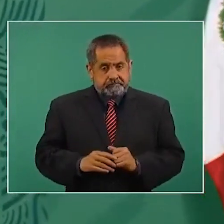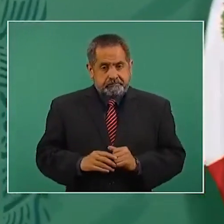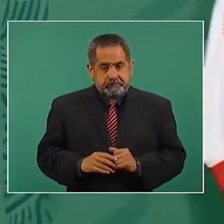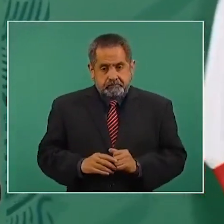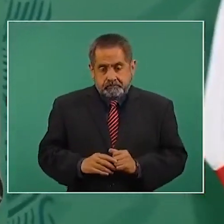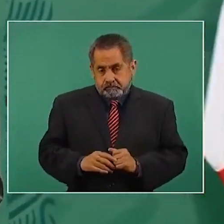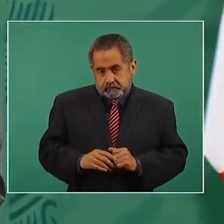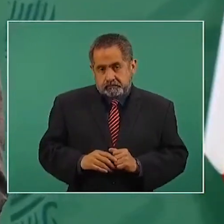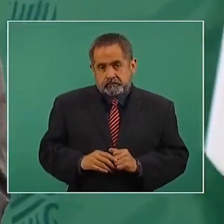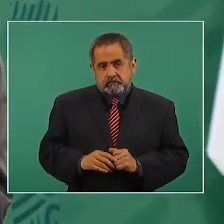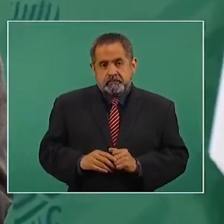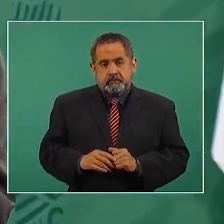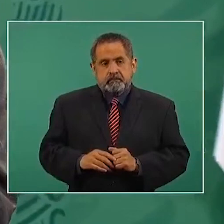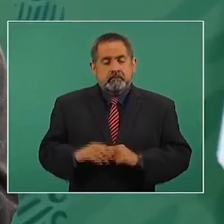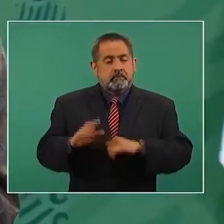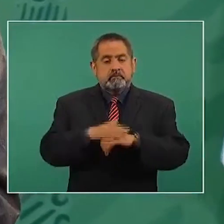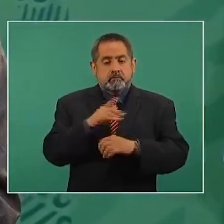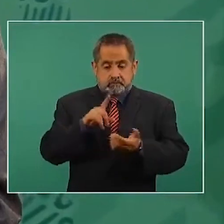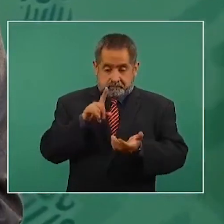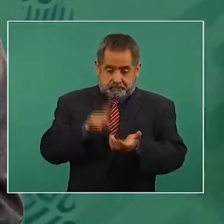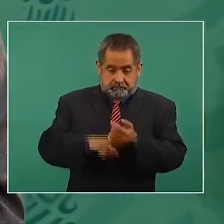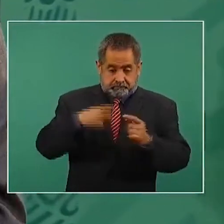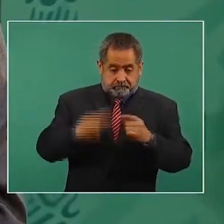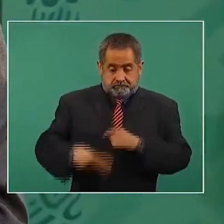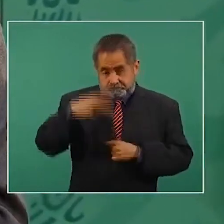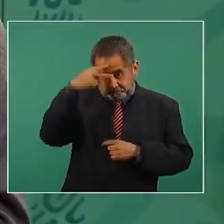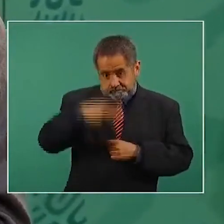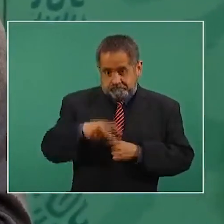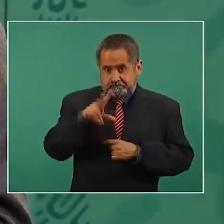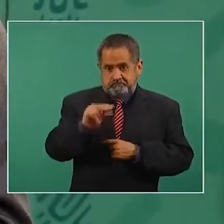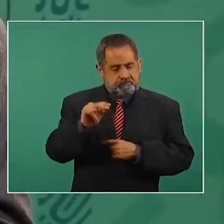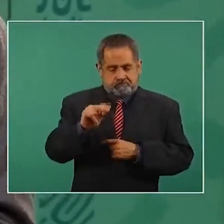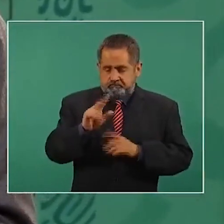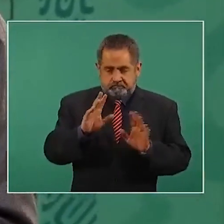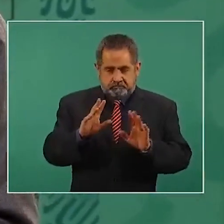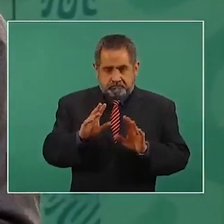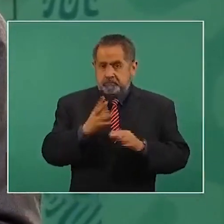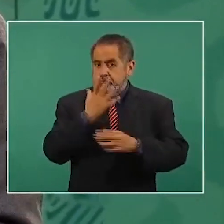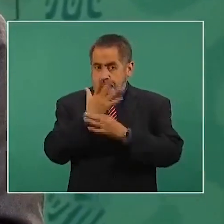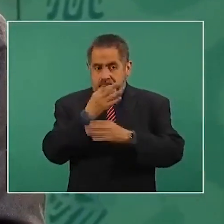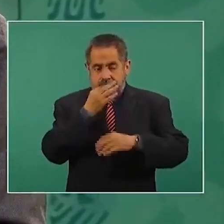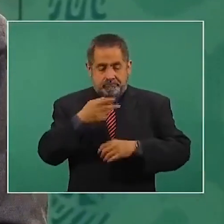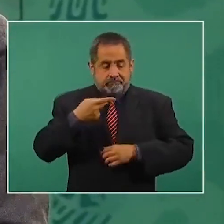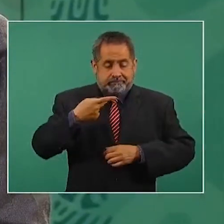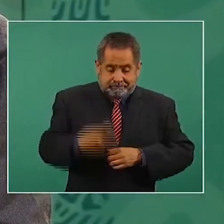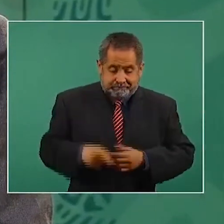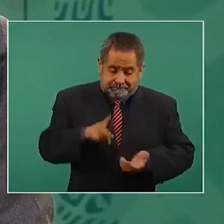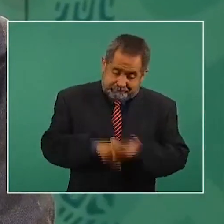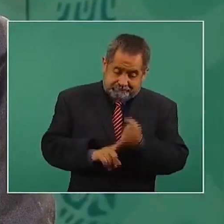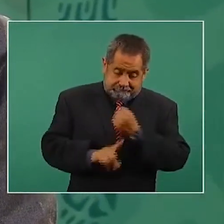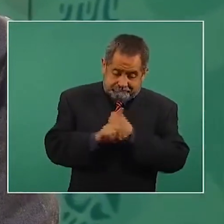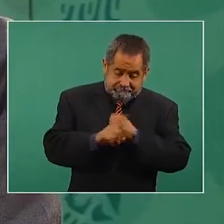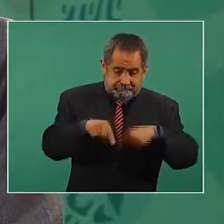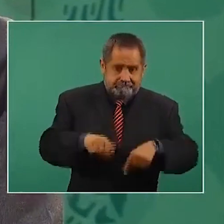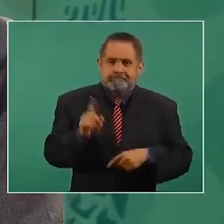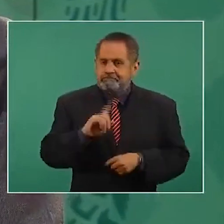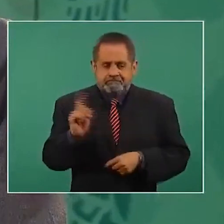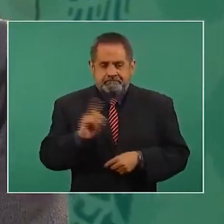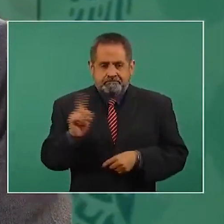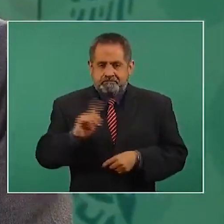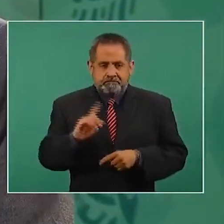no por situaciones nuestras, eso sí lo puedo garantizar, pero